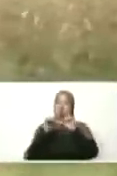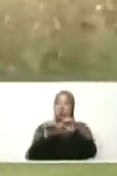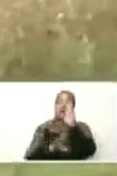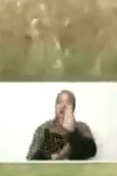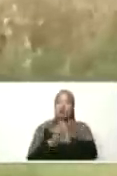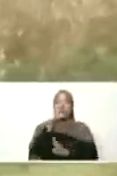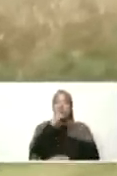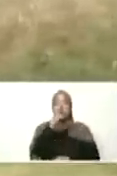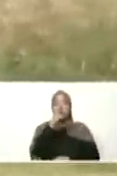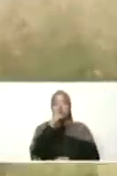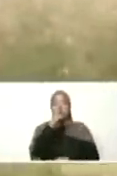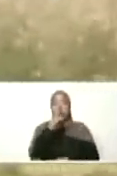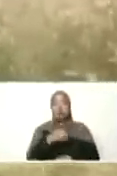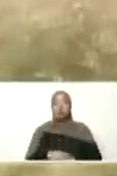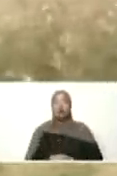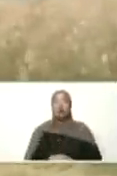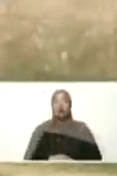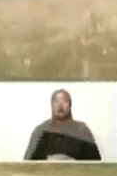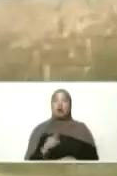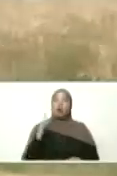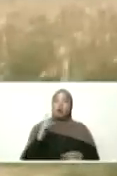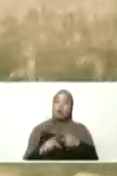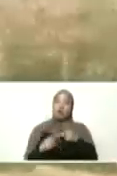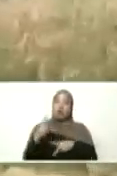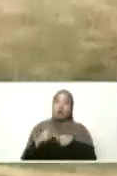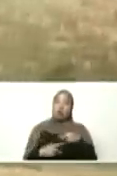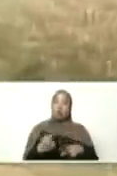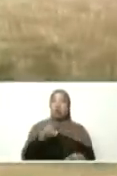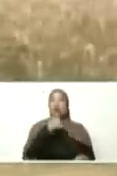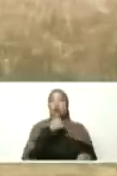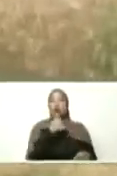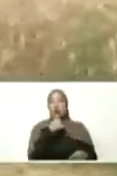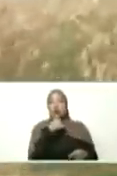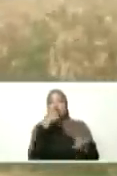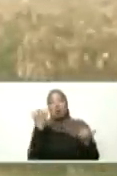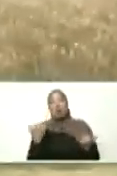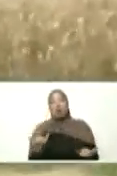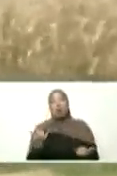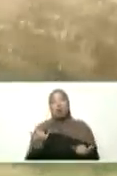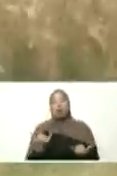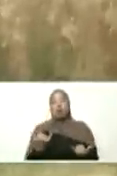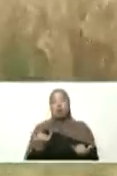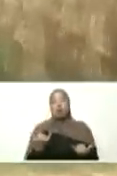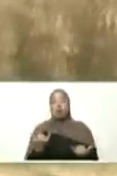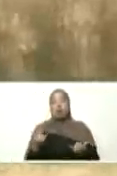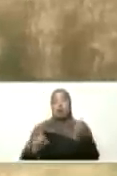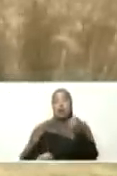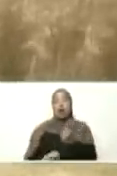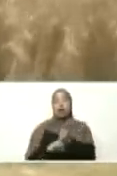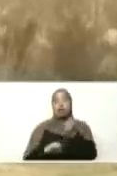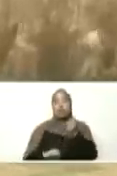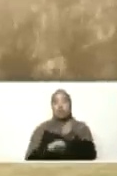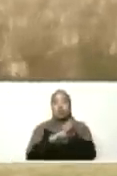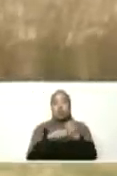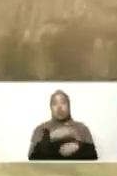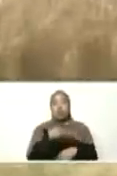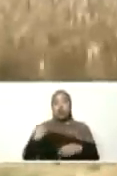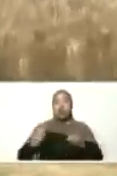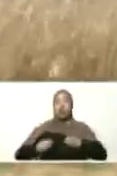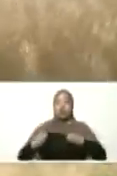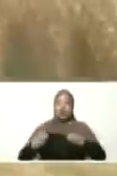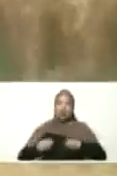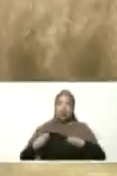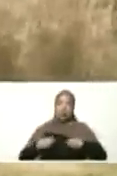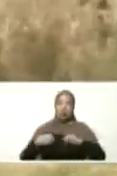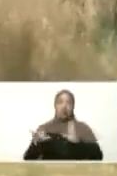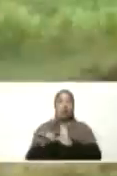vanguardia comunera productiva. Y quien está a la vanguardia está obligado a apoyar al que viene al lado, al